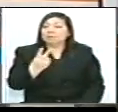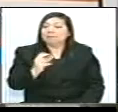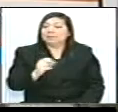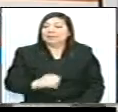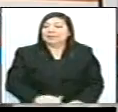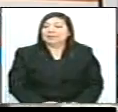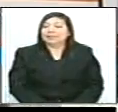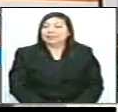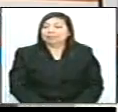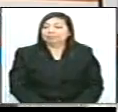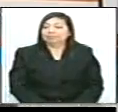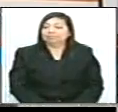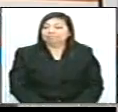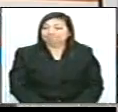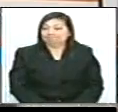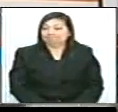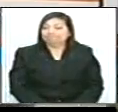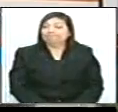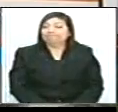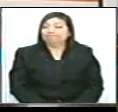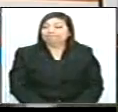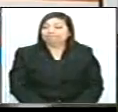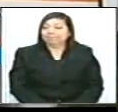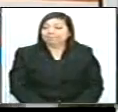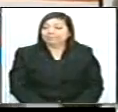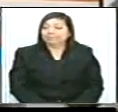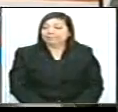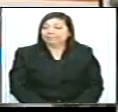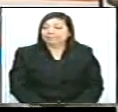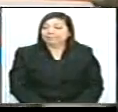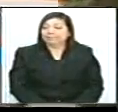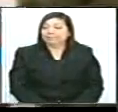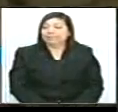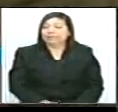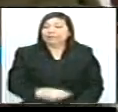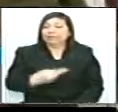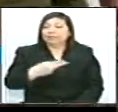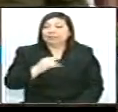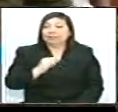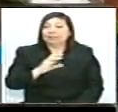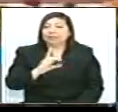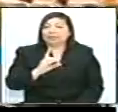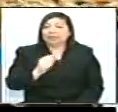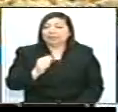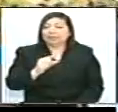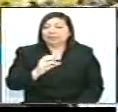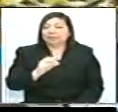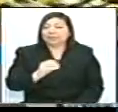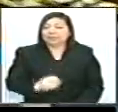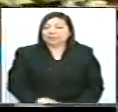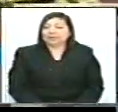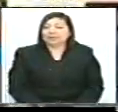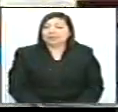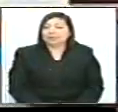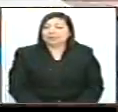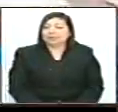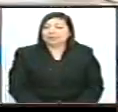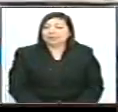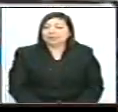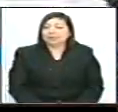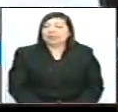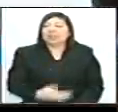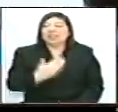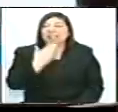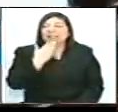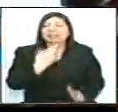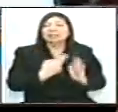2020. Saludamos entonces ya la presencia del médico Luis Guillermo Hidalgo Okimura, gobernador de Madre